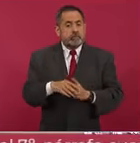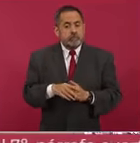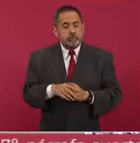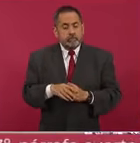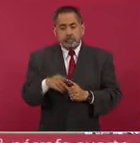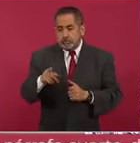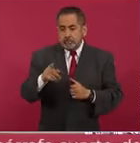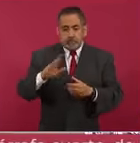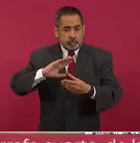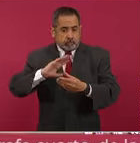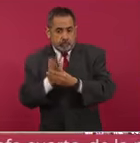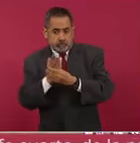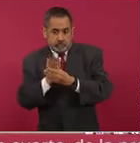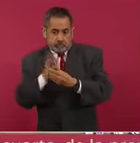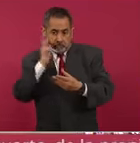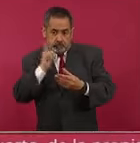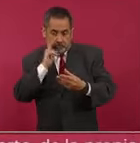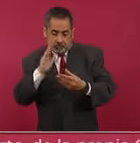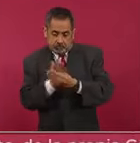esos elementos,